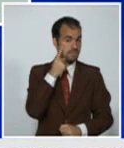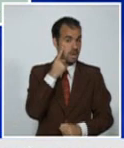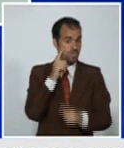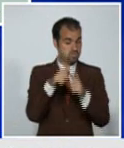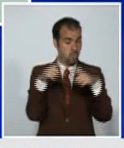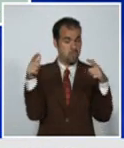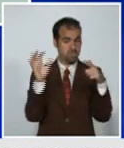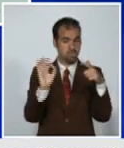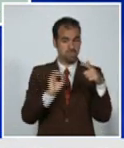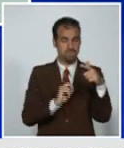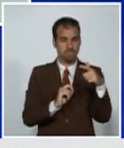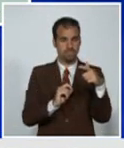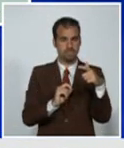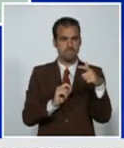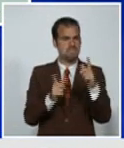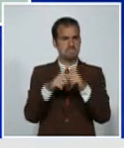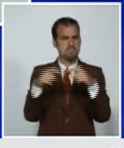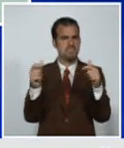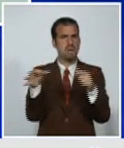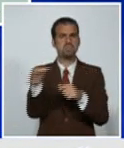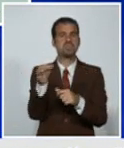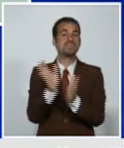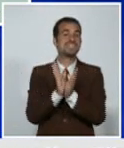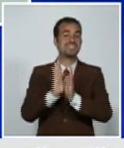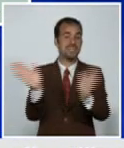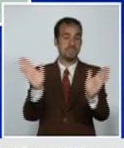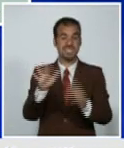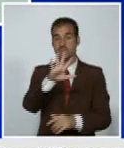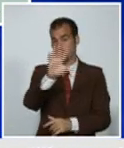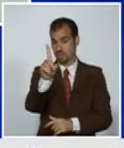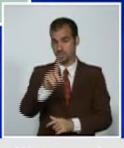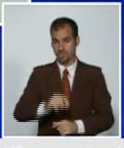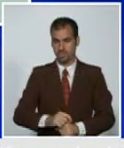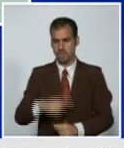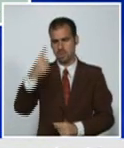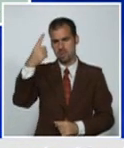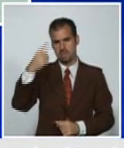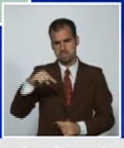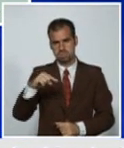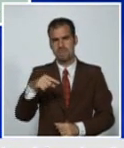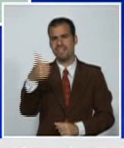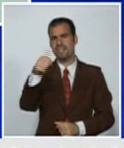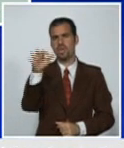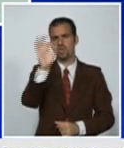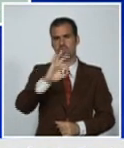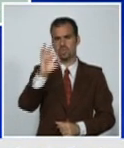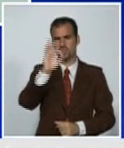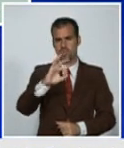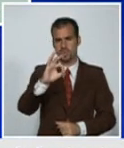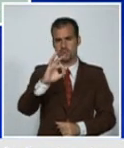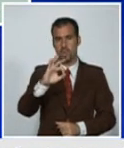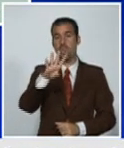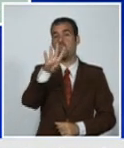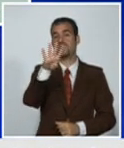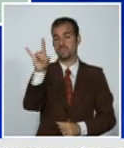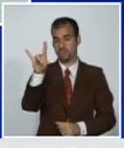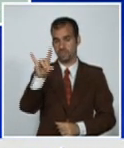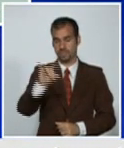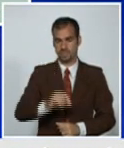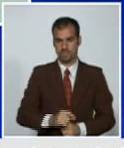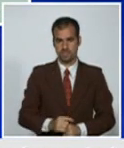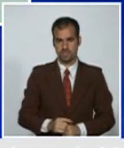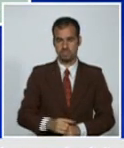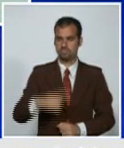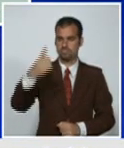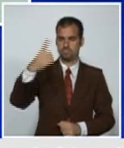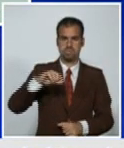en San Miguel del Padrón, 51, en 10 de octubre y a 49, en